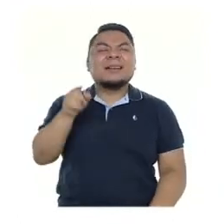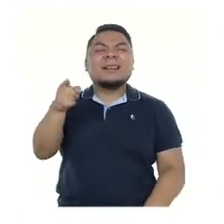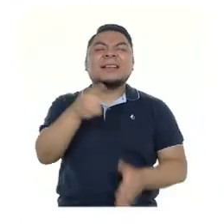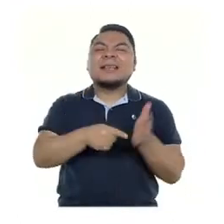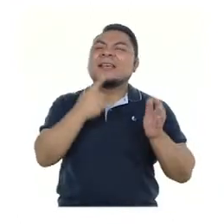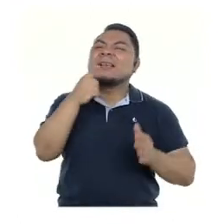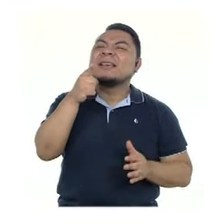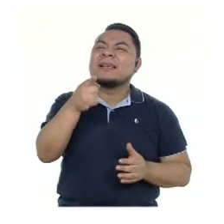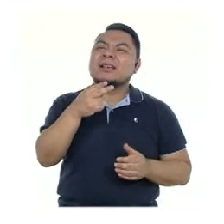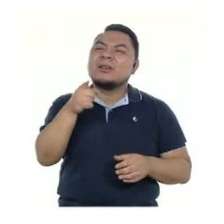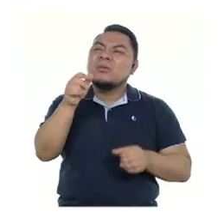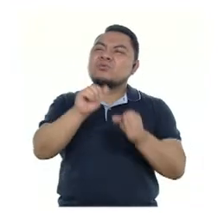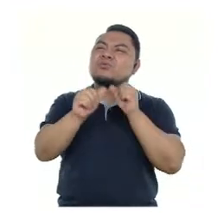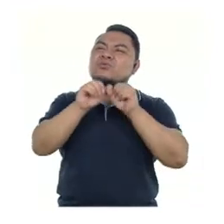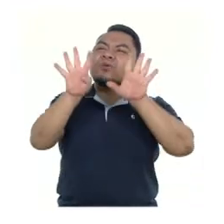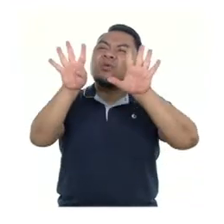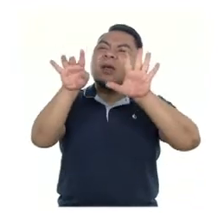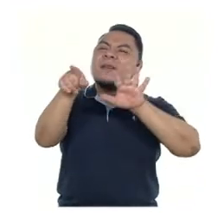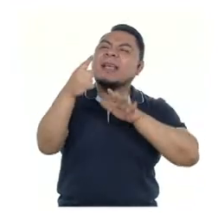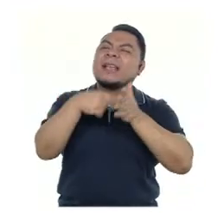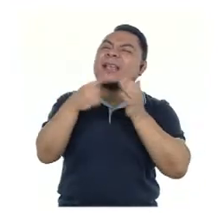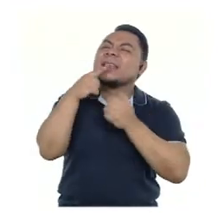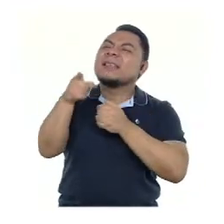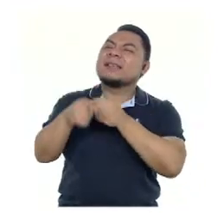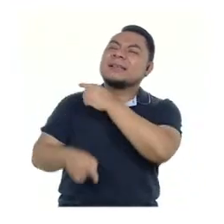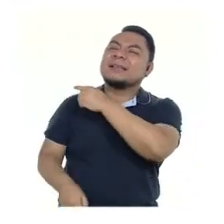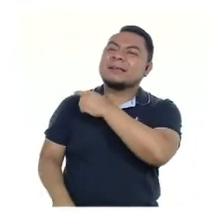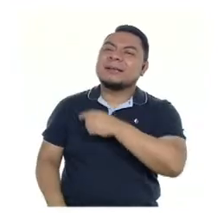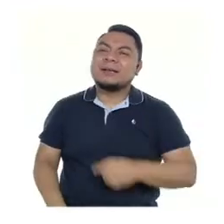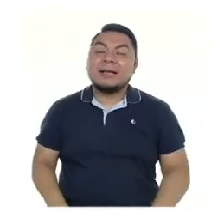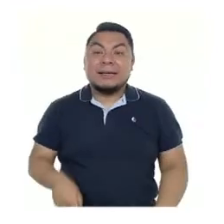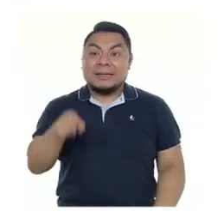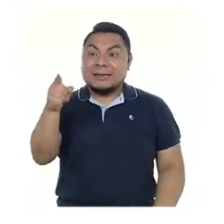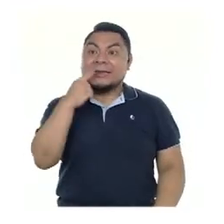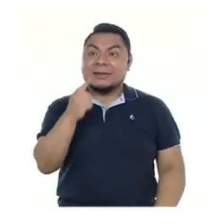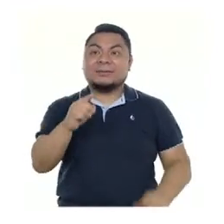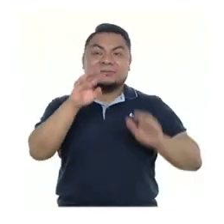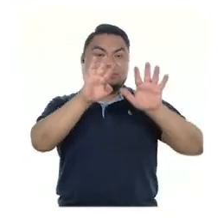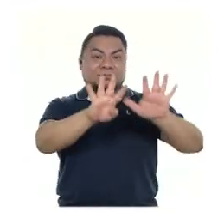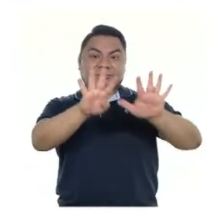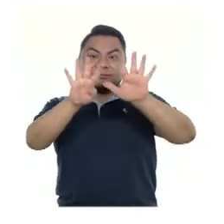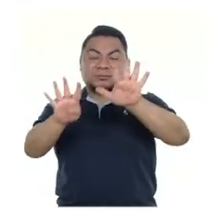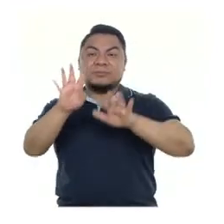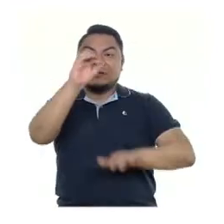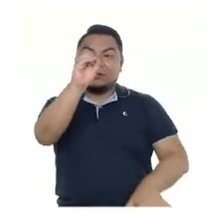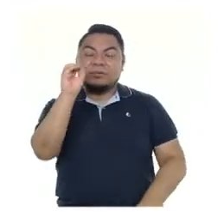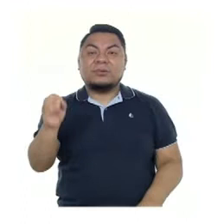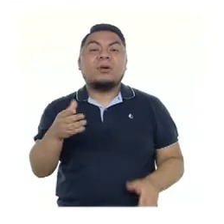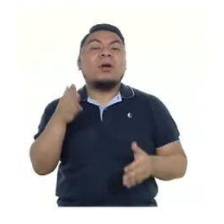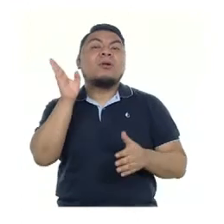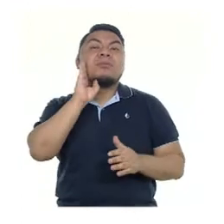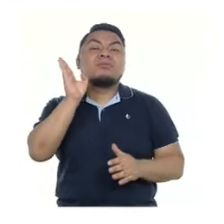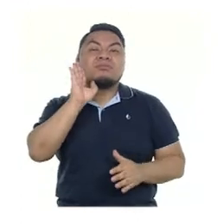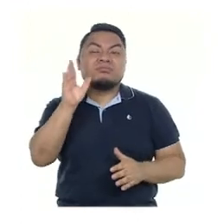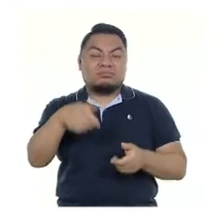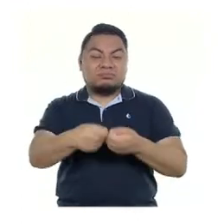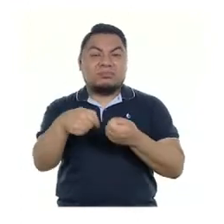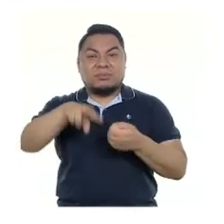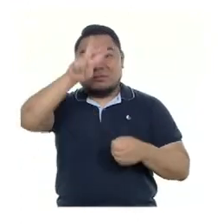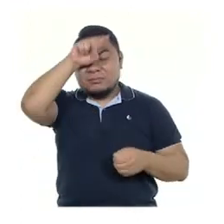ahí donde está el número 9? Dice que el 99% de basura plástica que hace el Perú